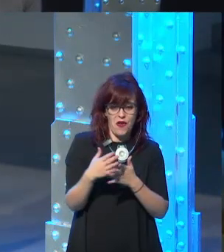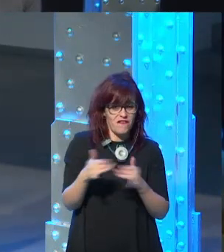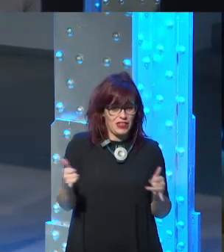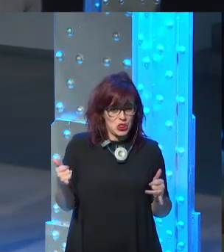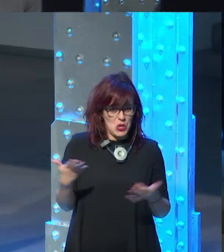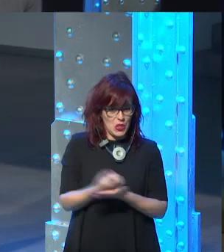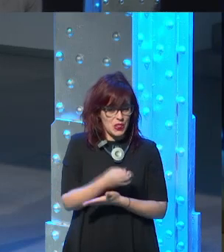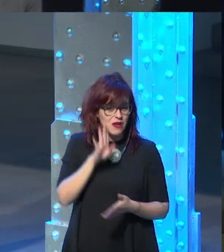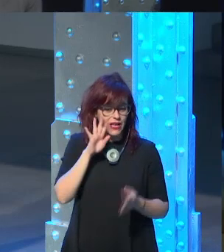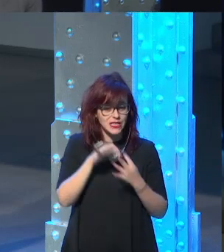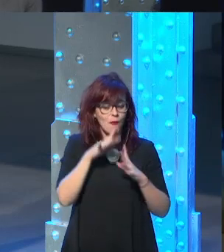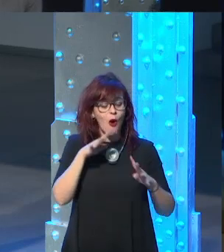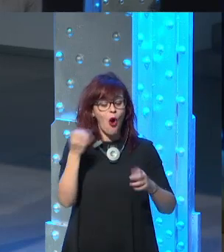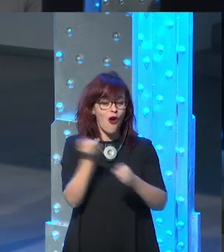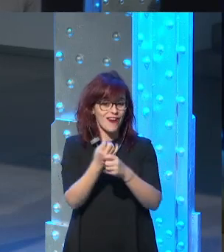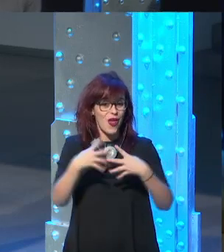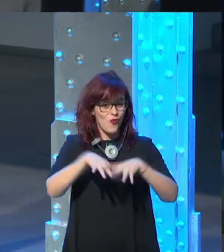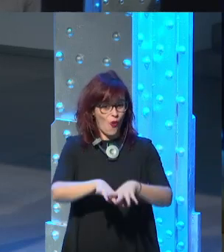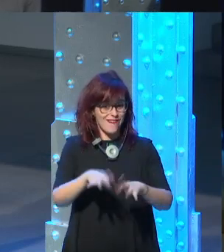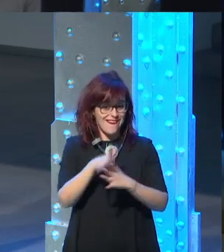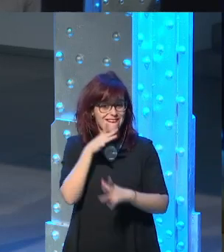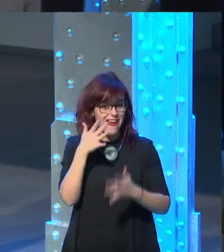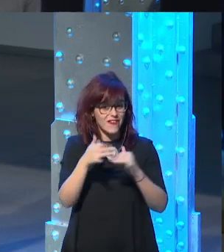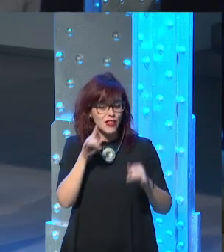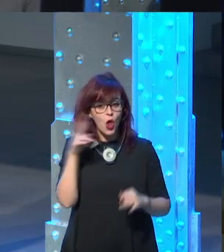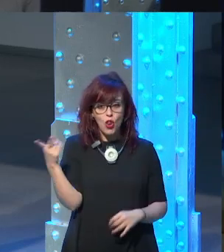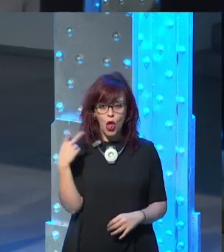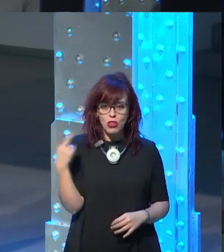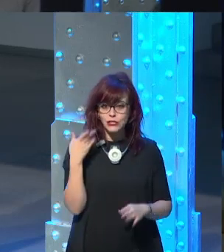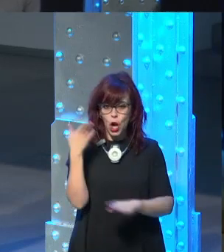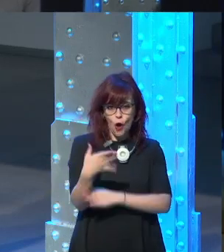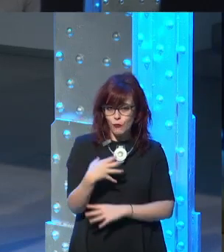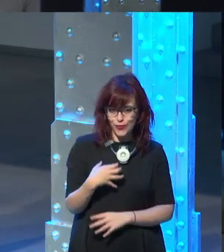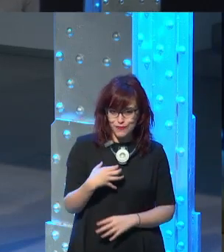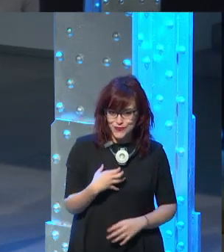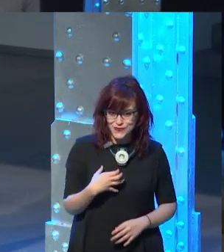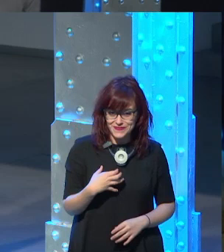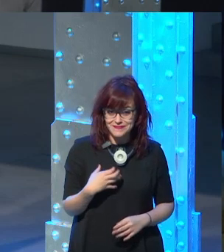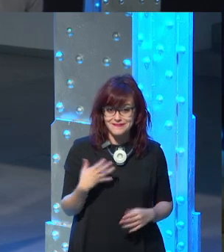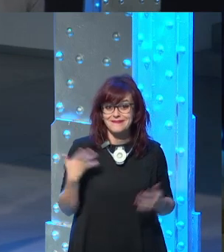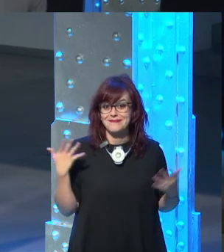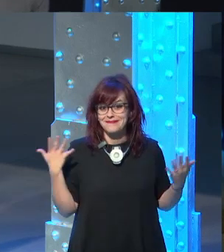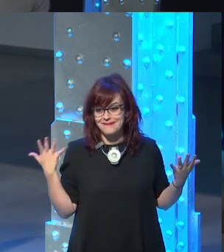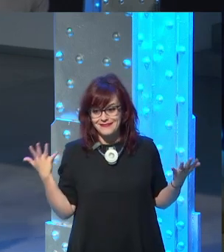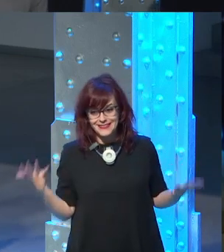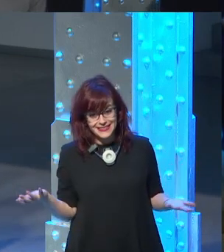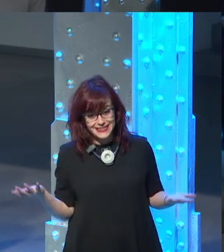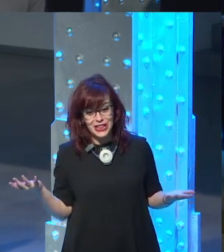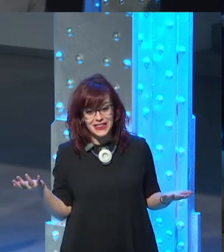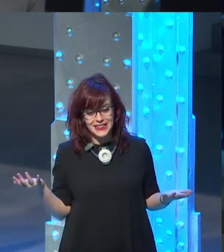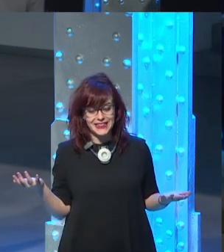evento, el networking event, porque precisamente fuimos los dos únicos que no pudimos ir. Entonces...